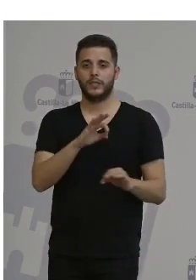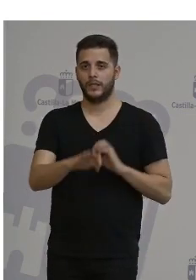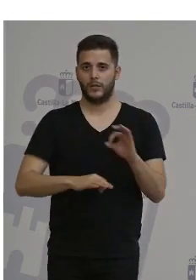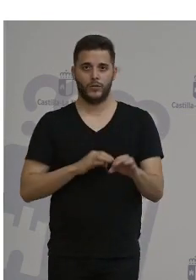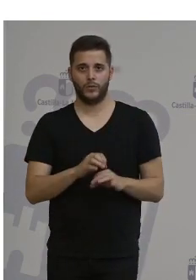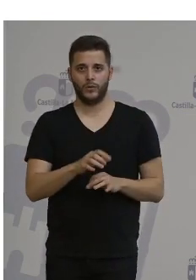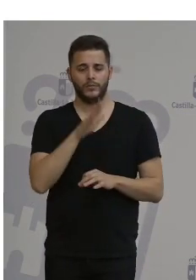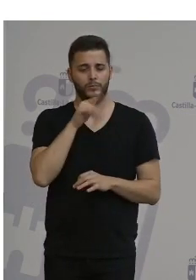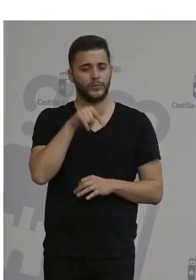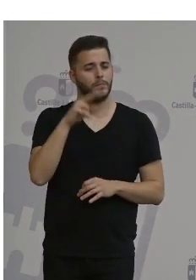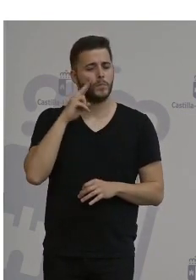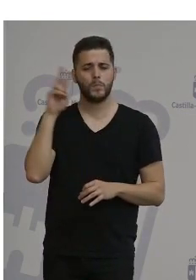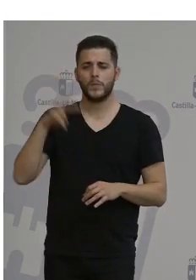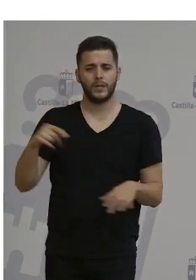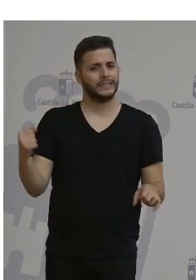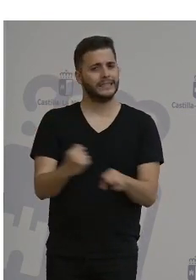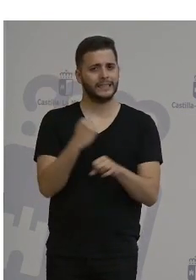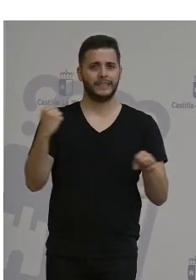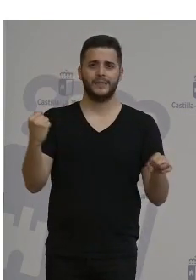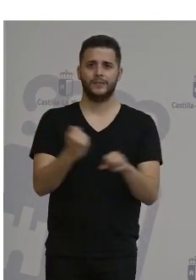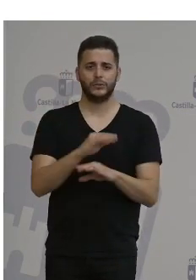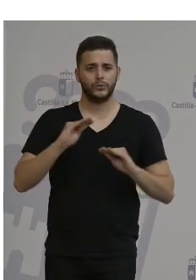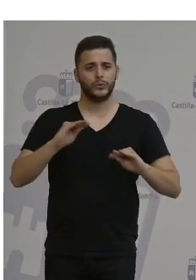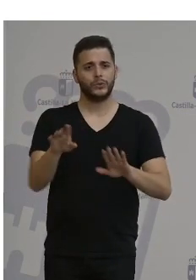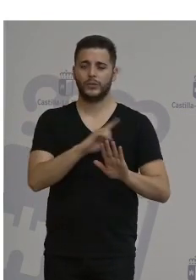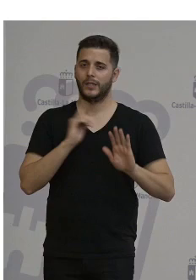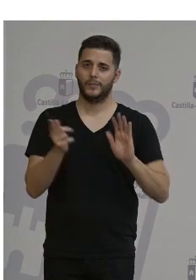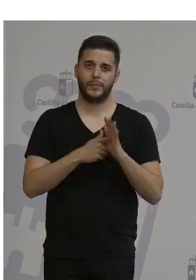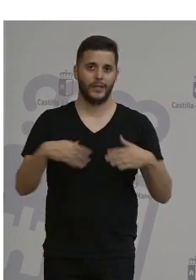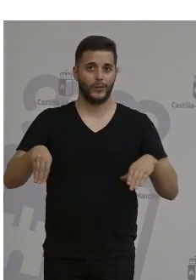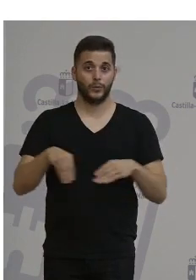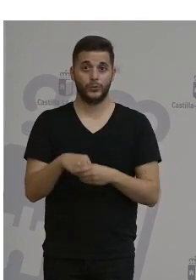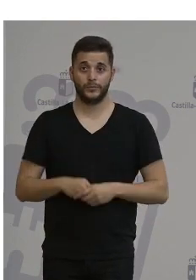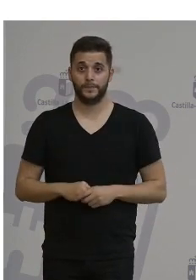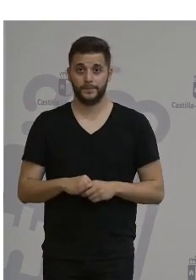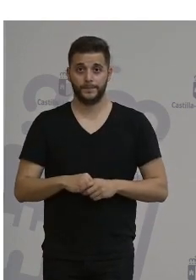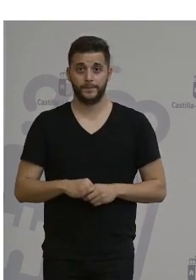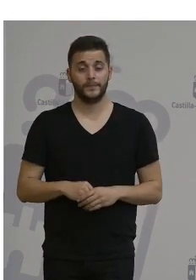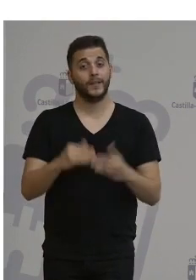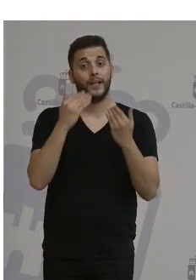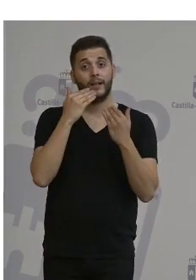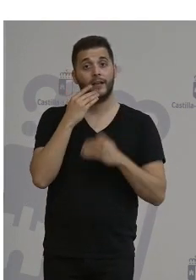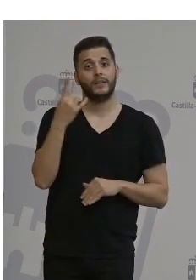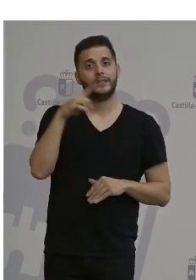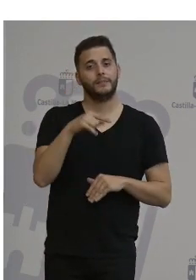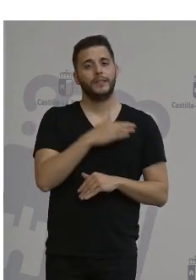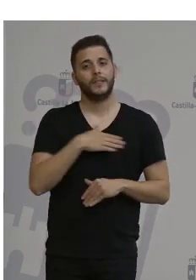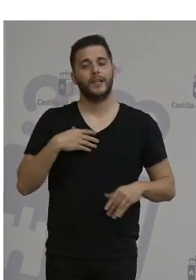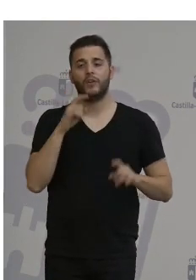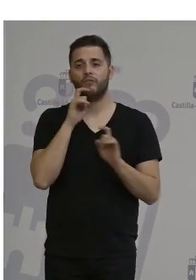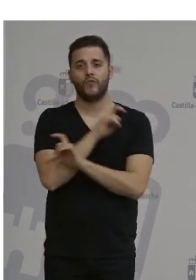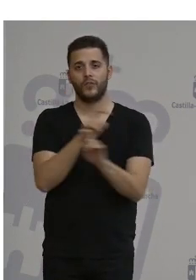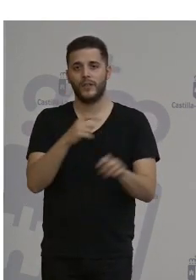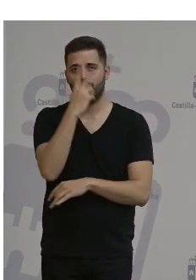reconociendo la importantísima labor que lleva a cabo Plena Inclusión. Agradecimiento que también quiero hacer llegar a la Fundación